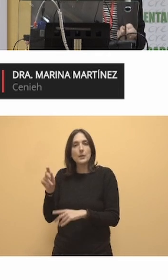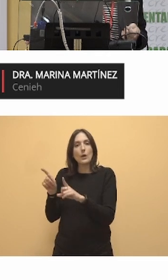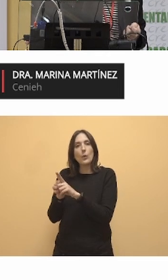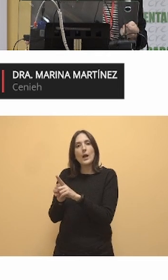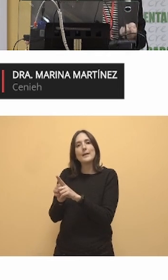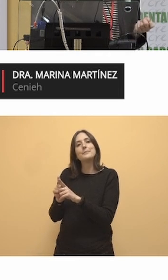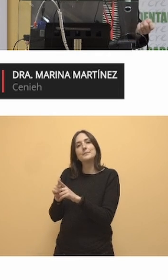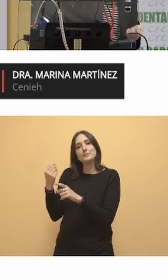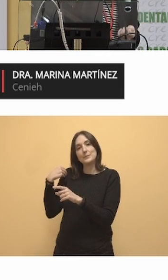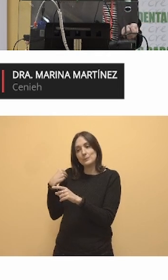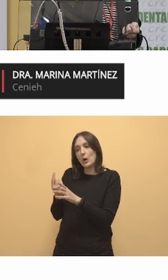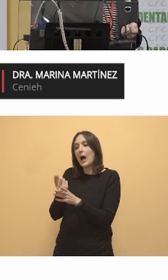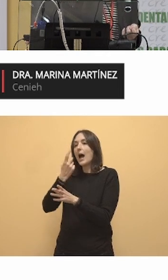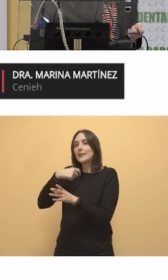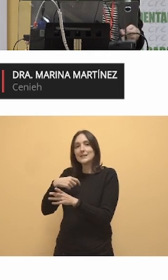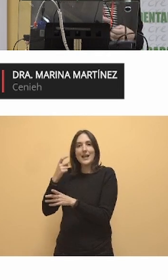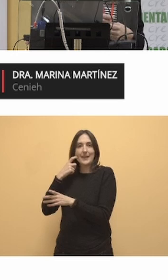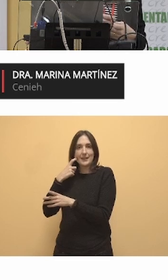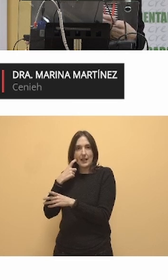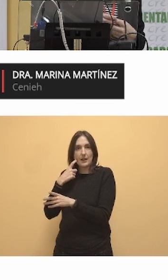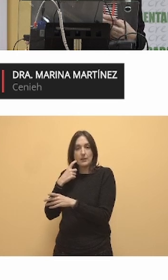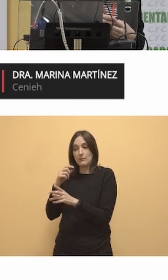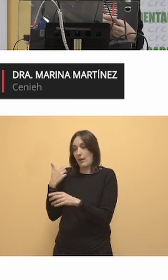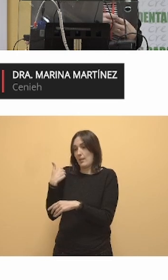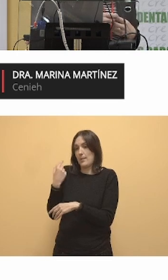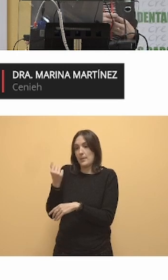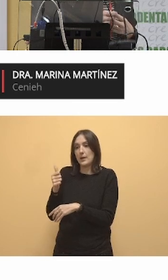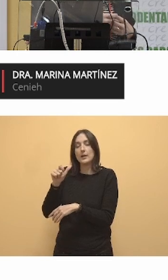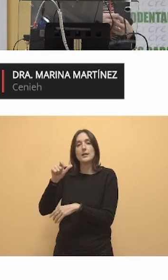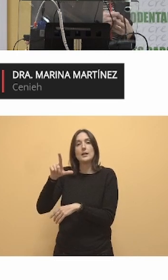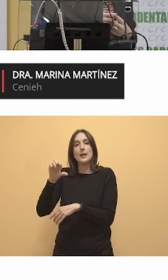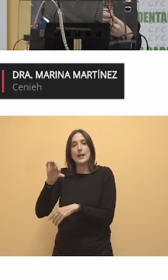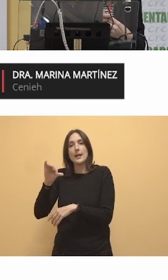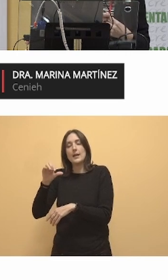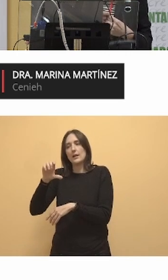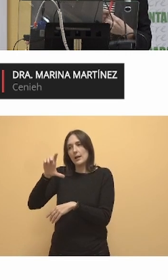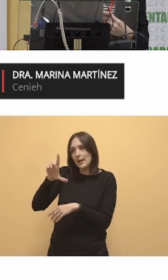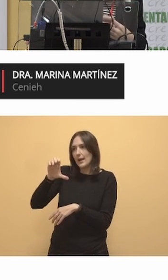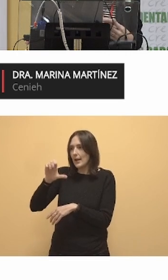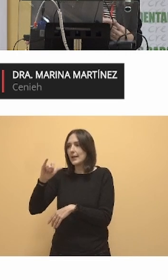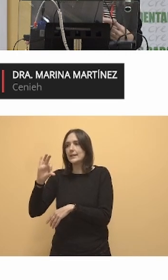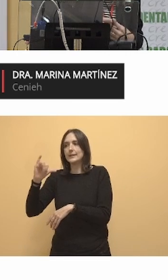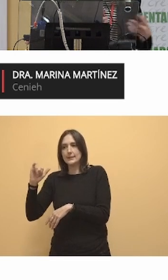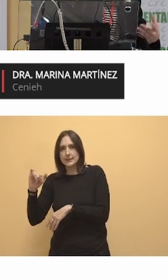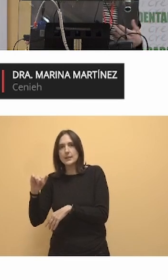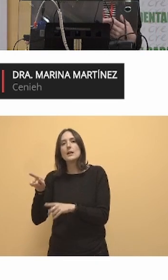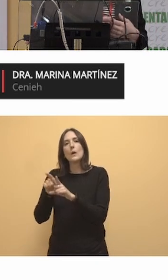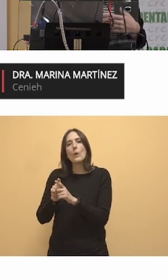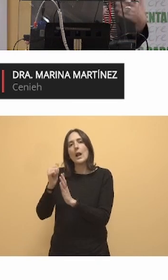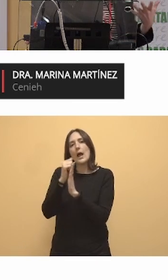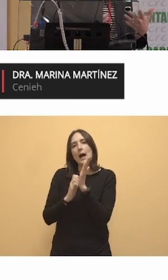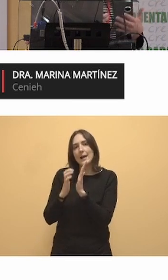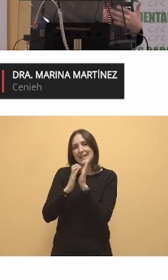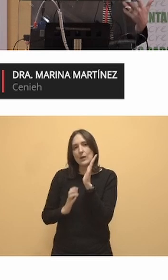dental. Recientemente, Lacey, una investigadora, ha publicado este año un artículo sobre